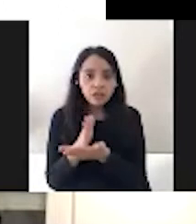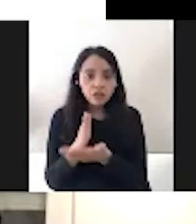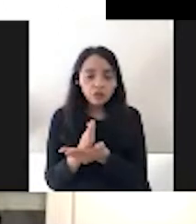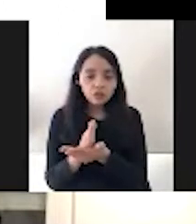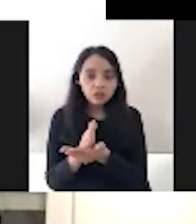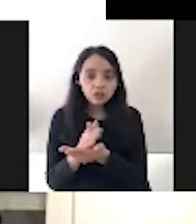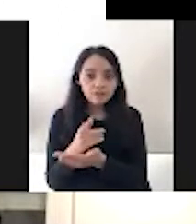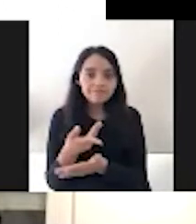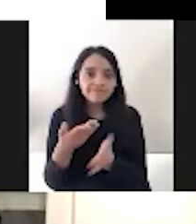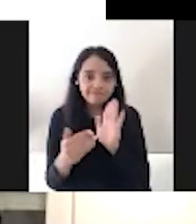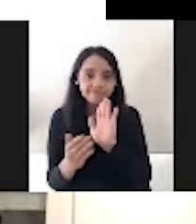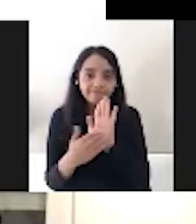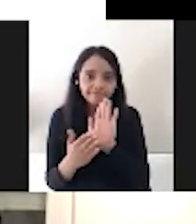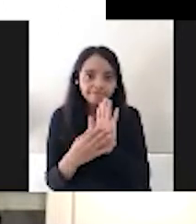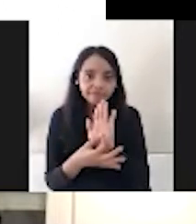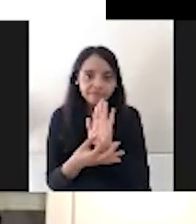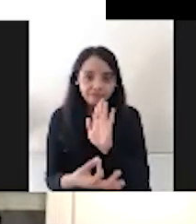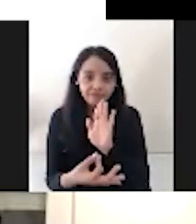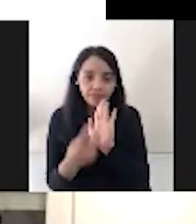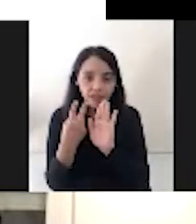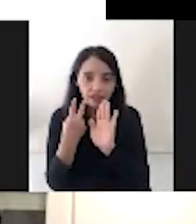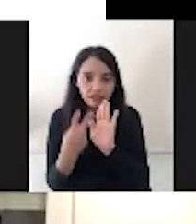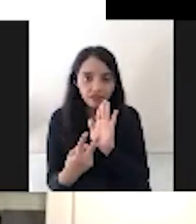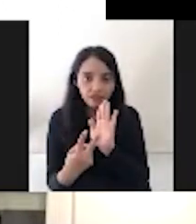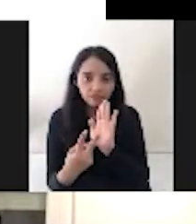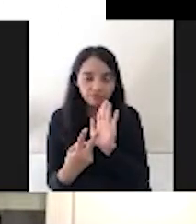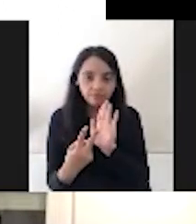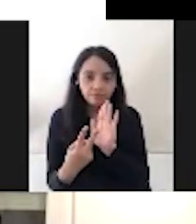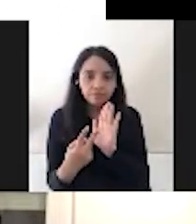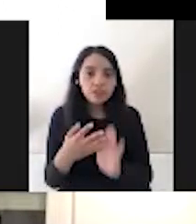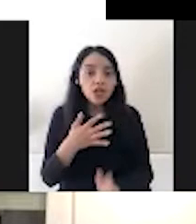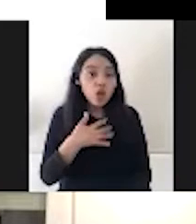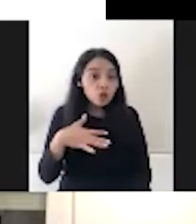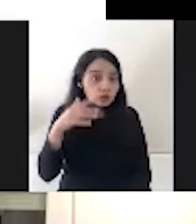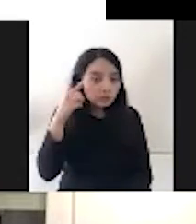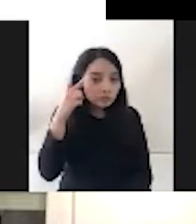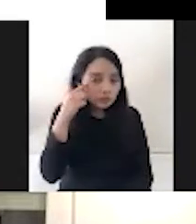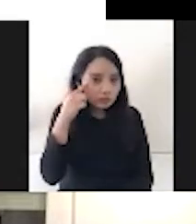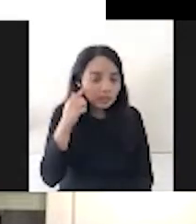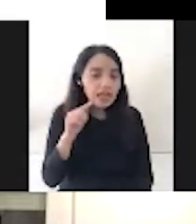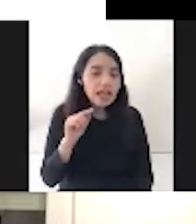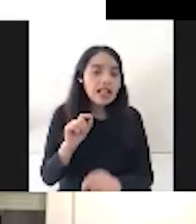tangible y se visualiza, que a nuestro parecer que la gestión educativa de la escuela se centra en el